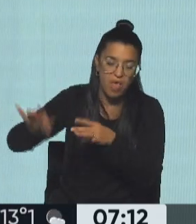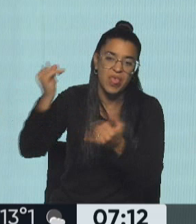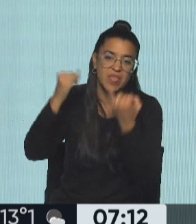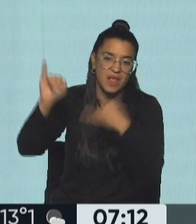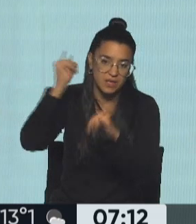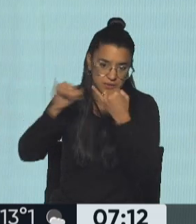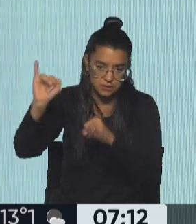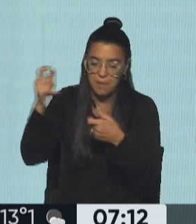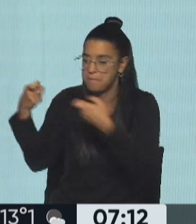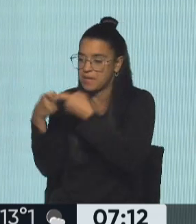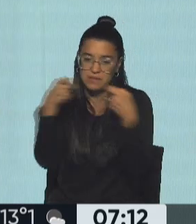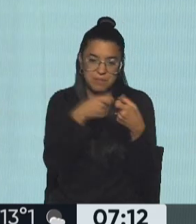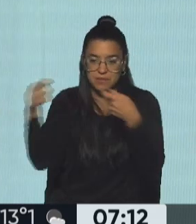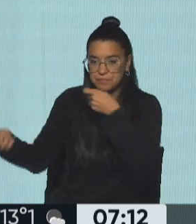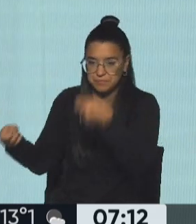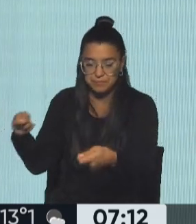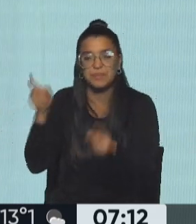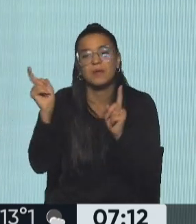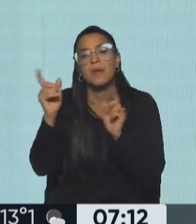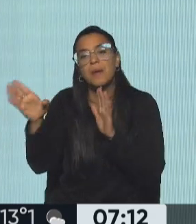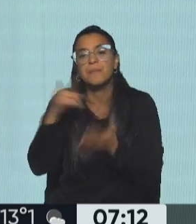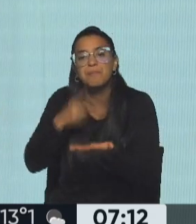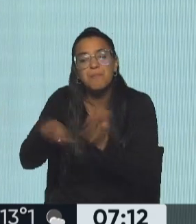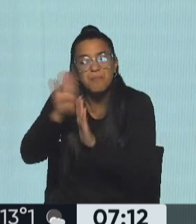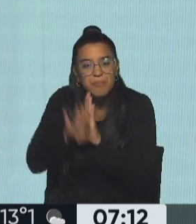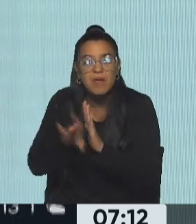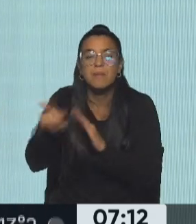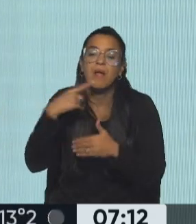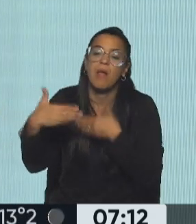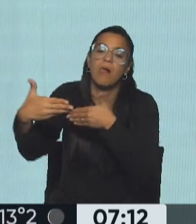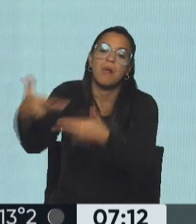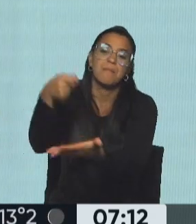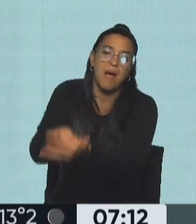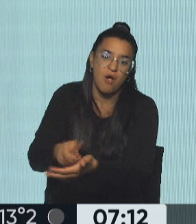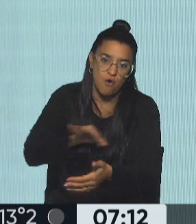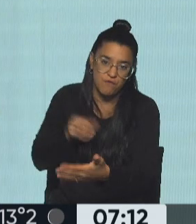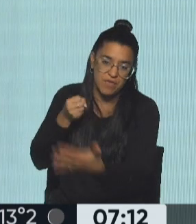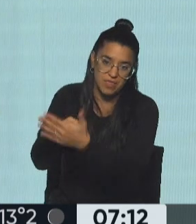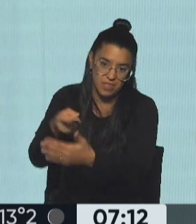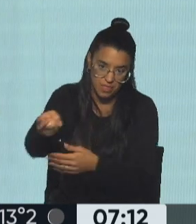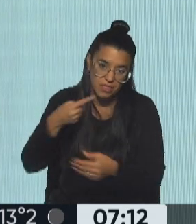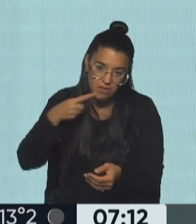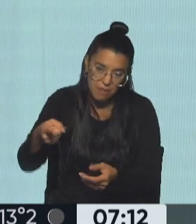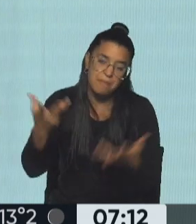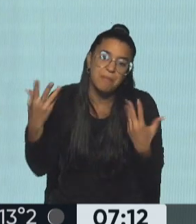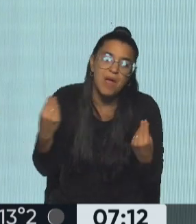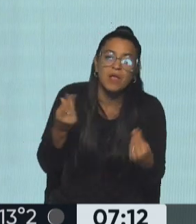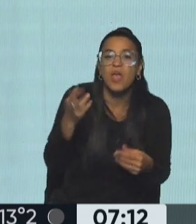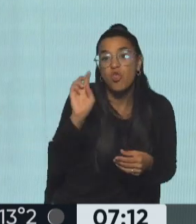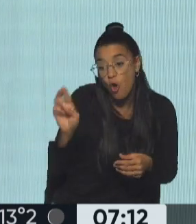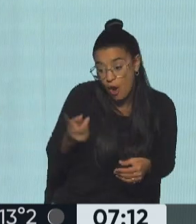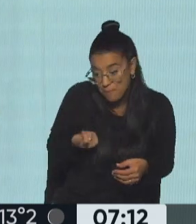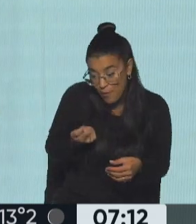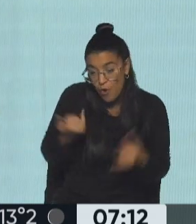intereses entre empresas Bueno una medida que básicamente Busca diferir pagos para hasta fin de año para que los pocos dólares